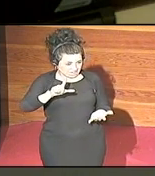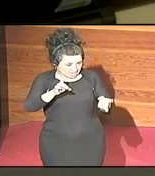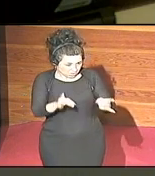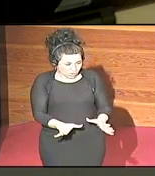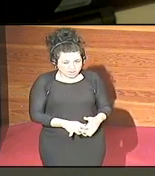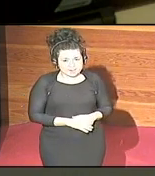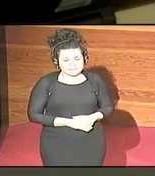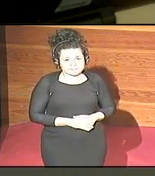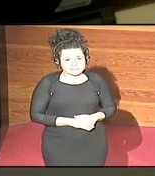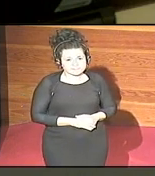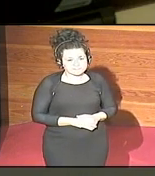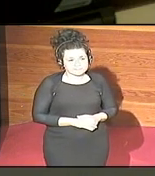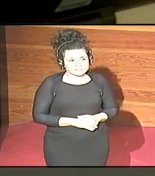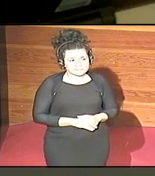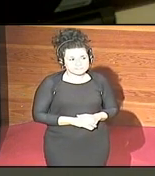Pero